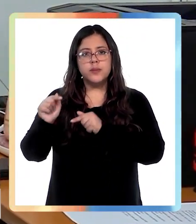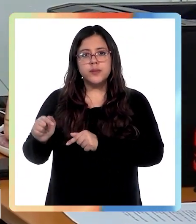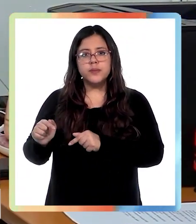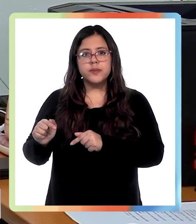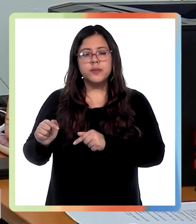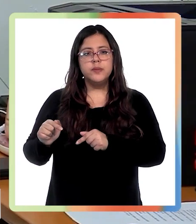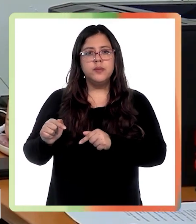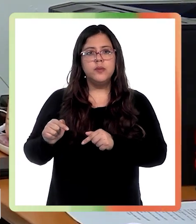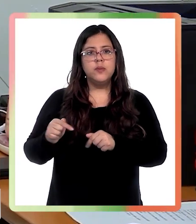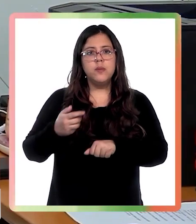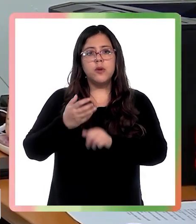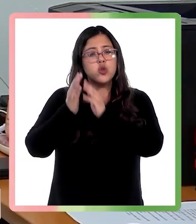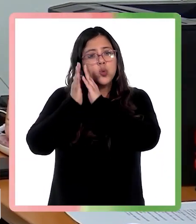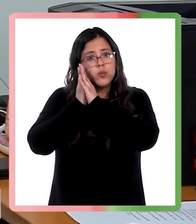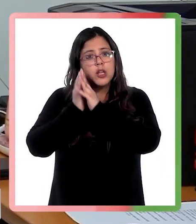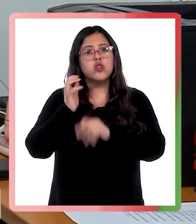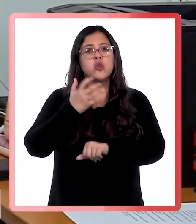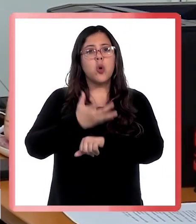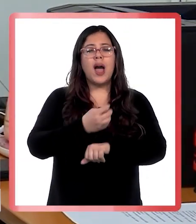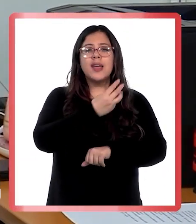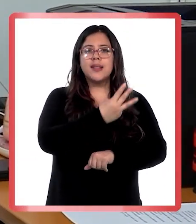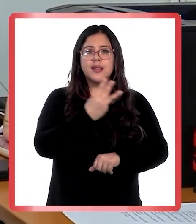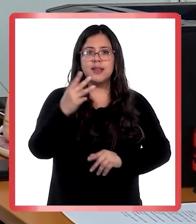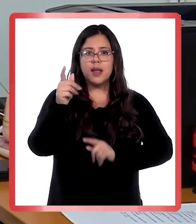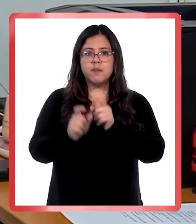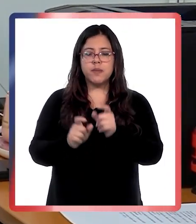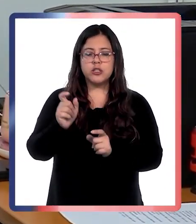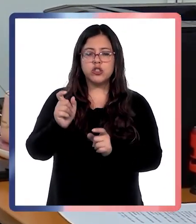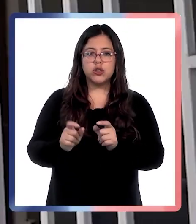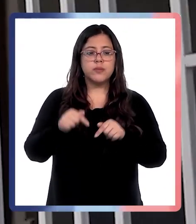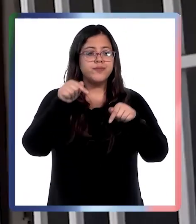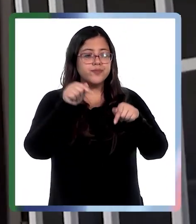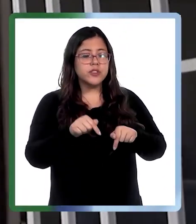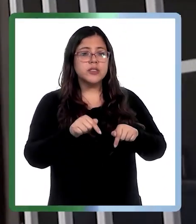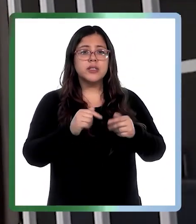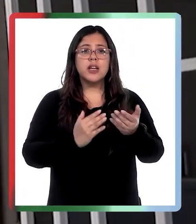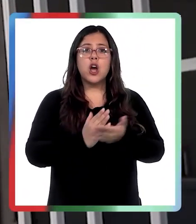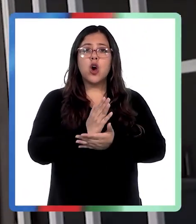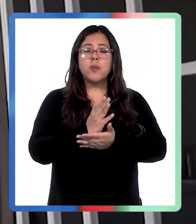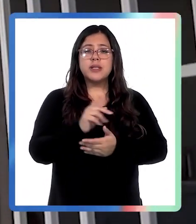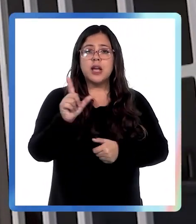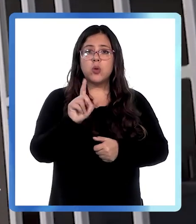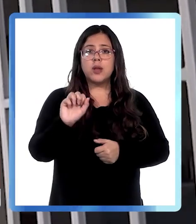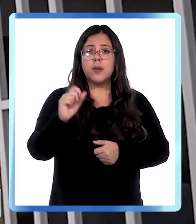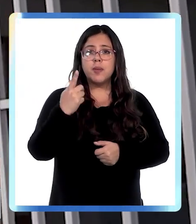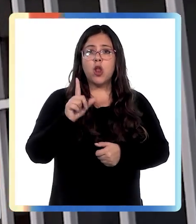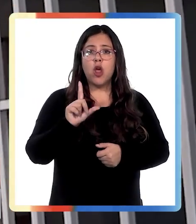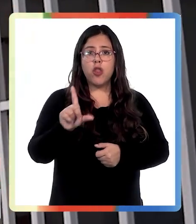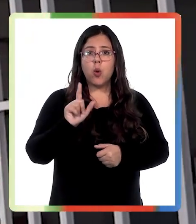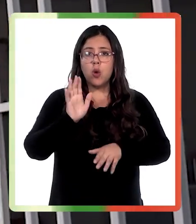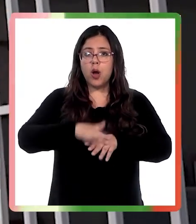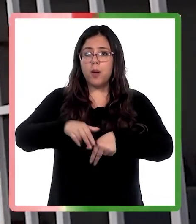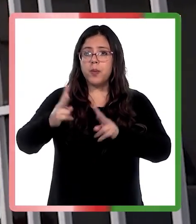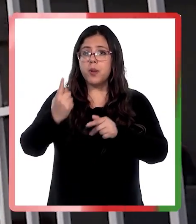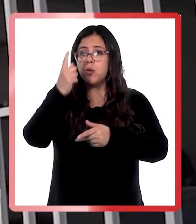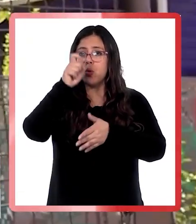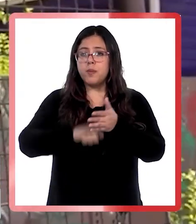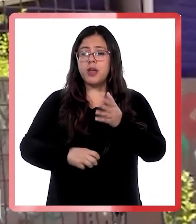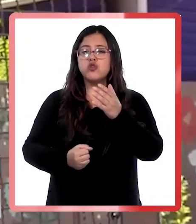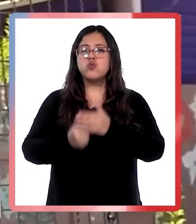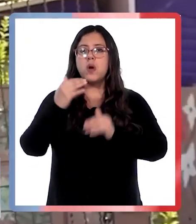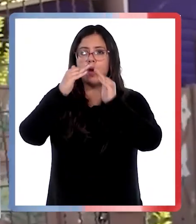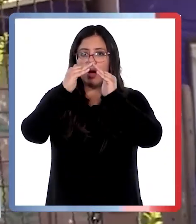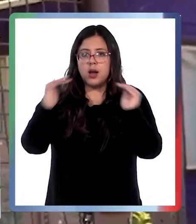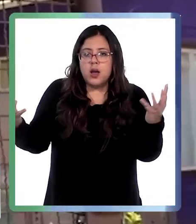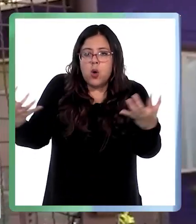tenemos alojadas en este momento 33 personas es a partir del lunes 1 de Julio que se habilita á por un